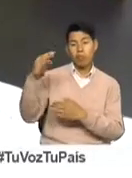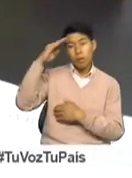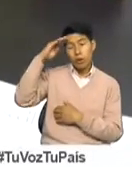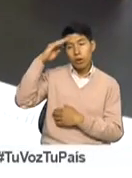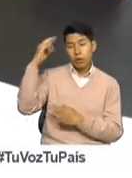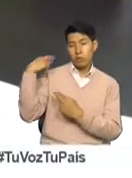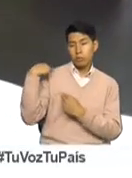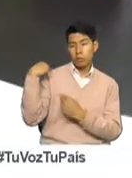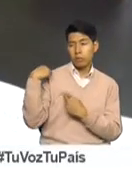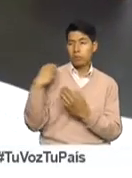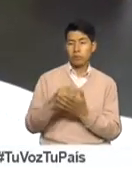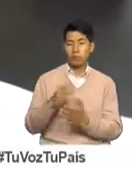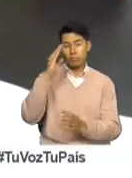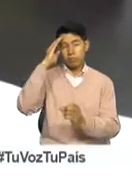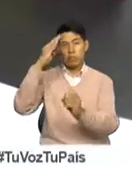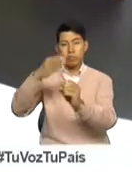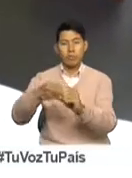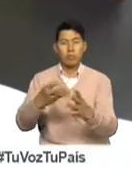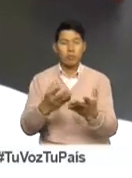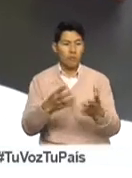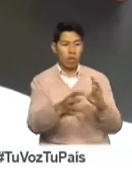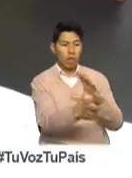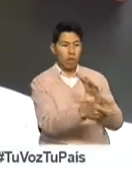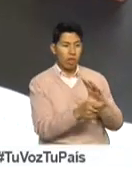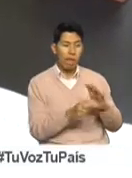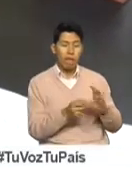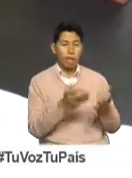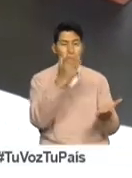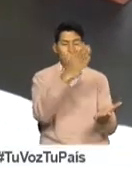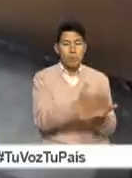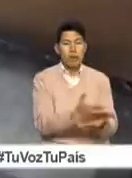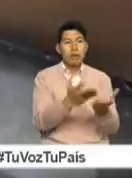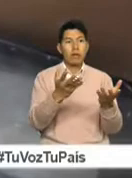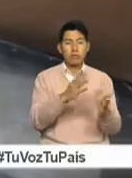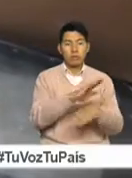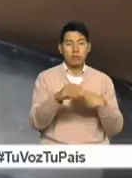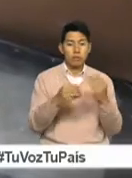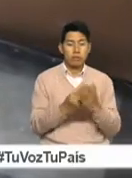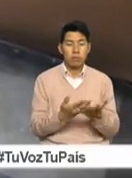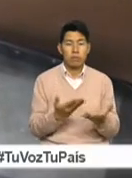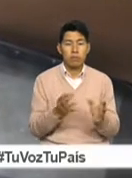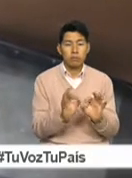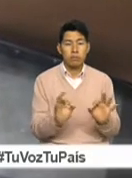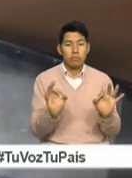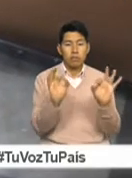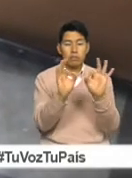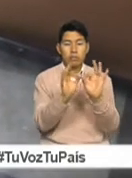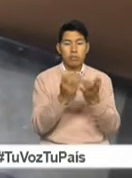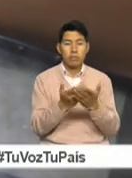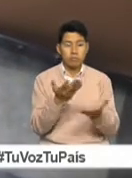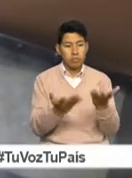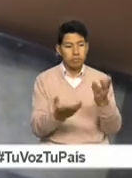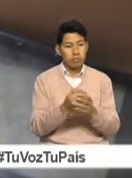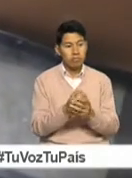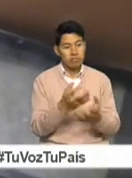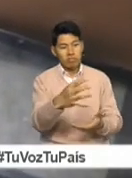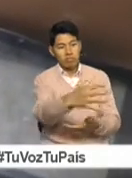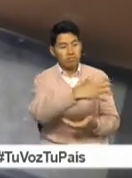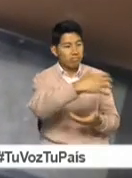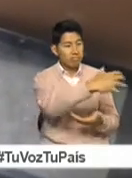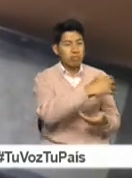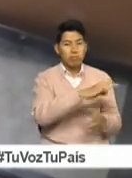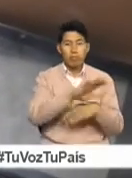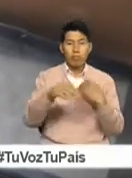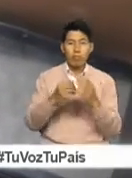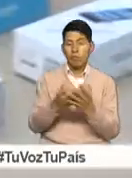ciclo delictivo de robo a personas y de estos equipos tecnológicos con los resultados obtenidos en este operativo se coordinarán